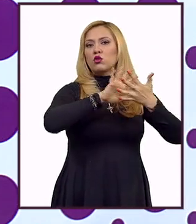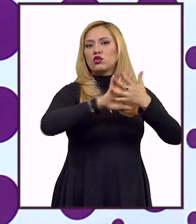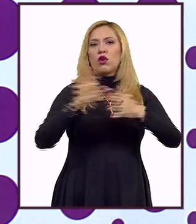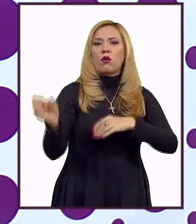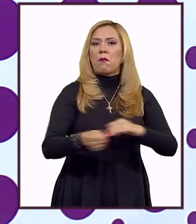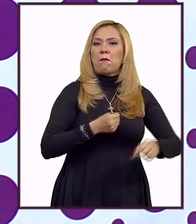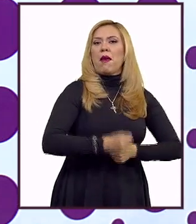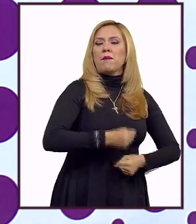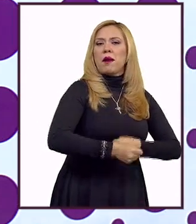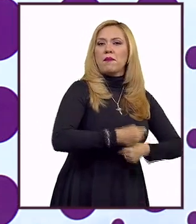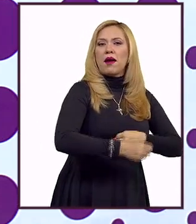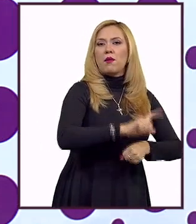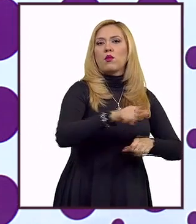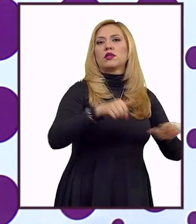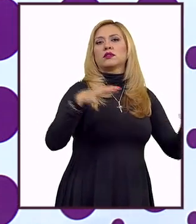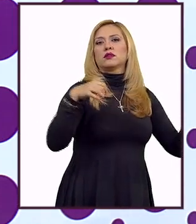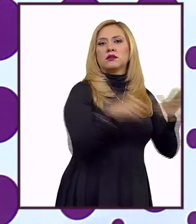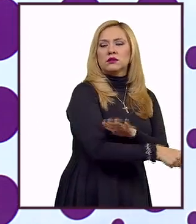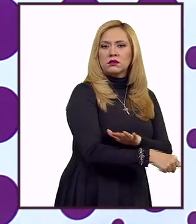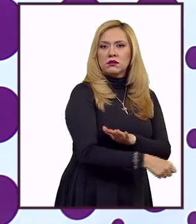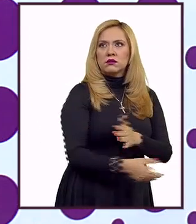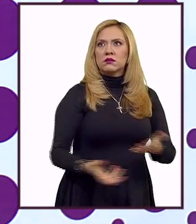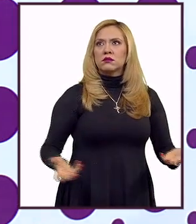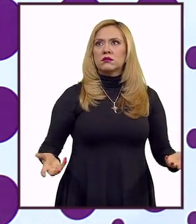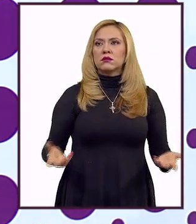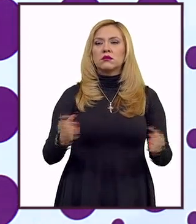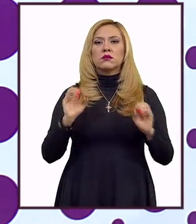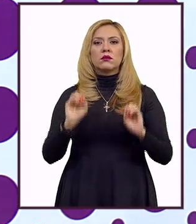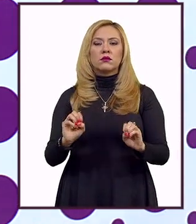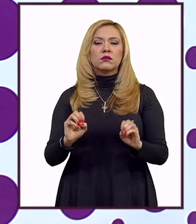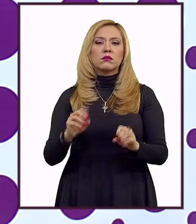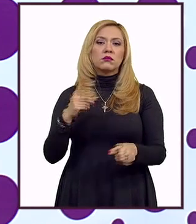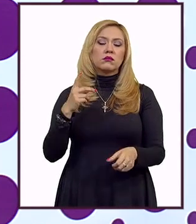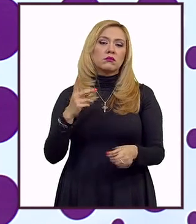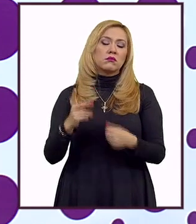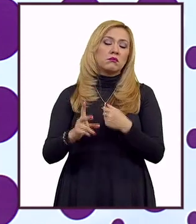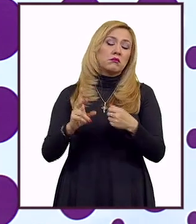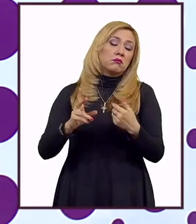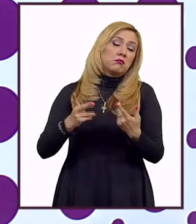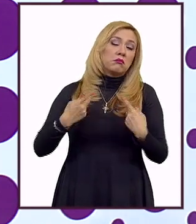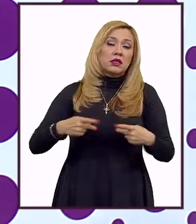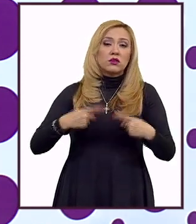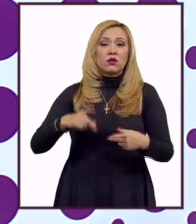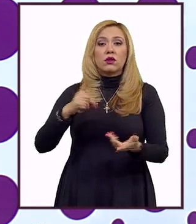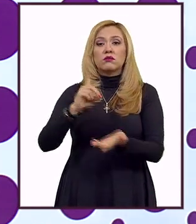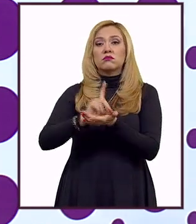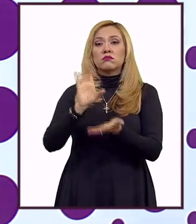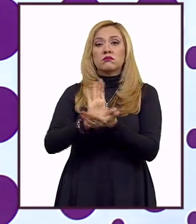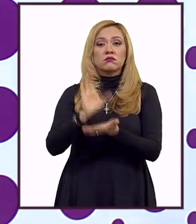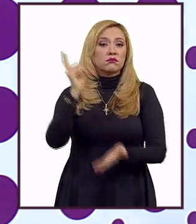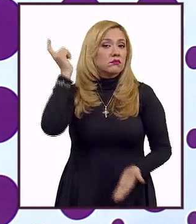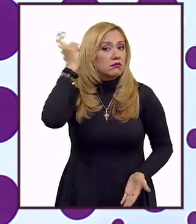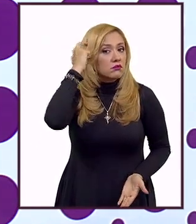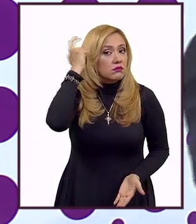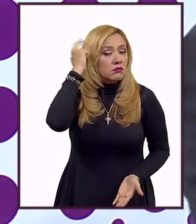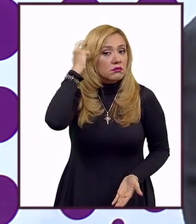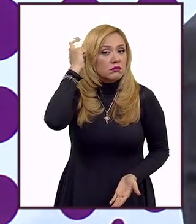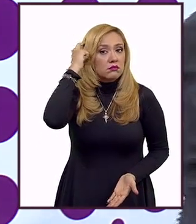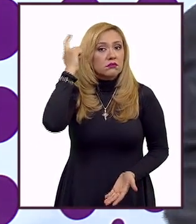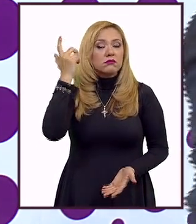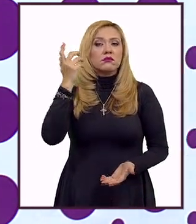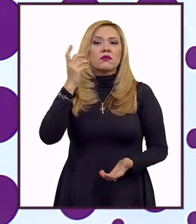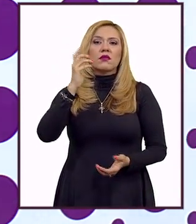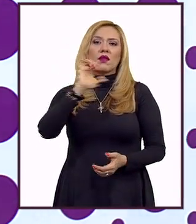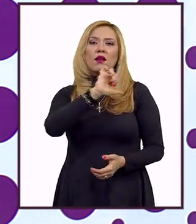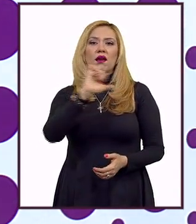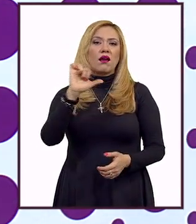en las condiciones de las personas con problemas mentales o en los hospitales psiquiátricos.